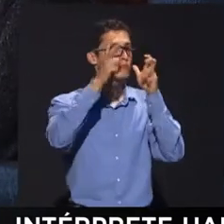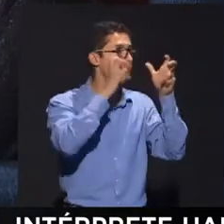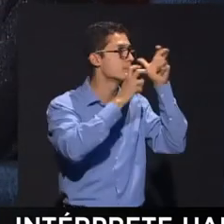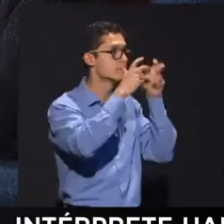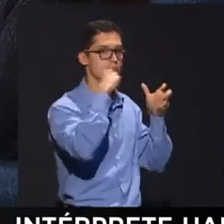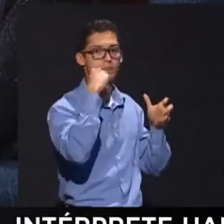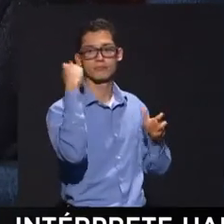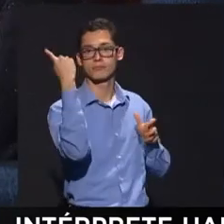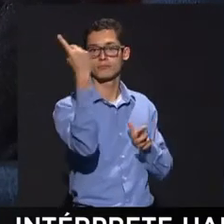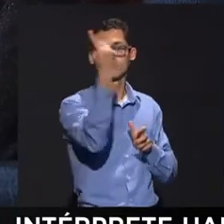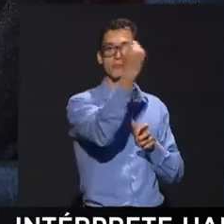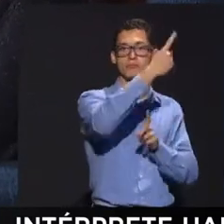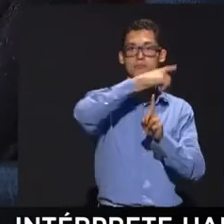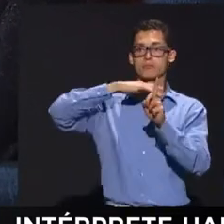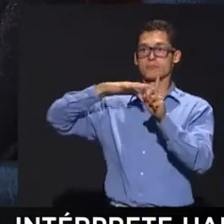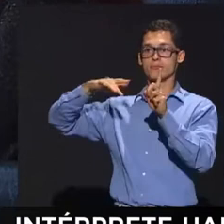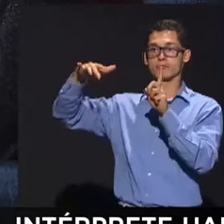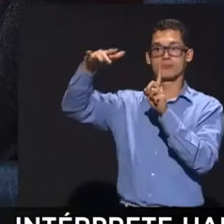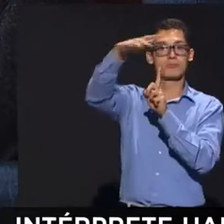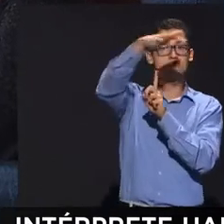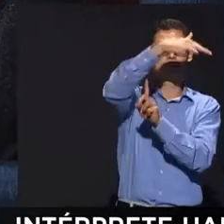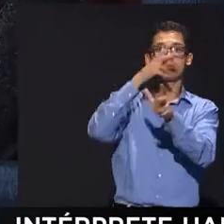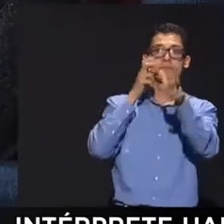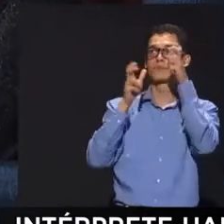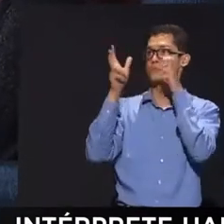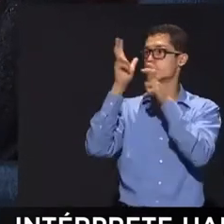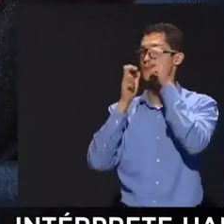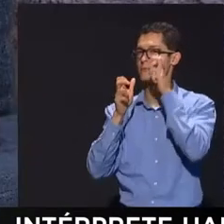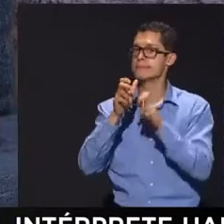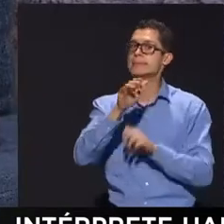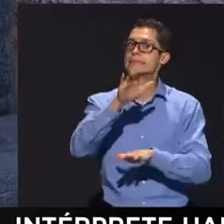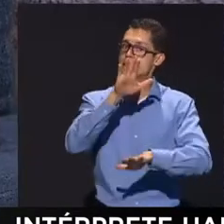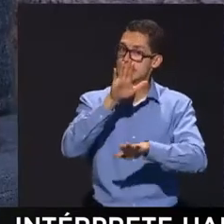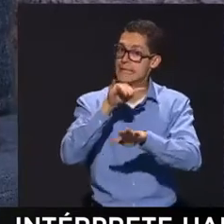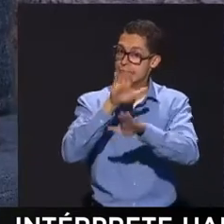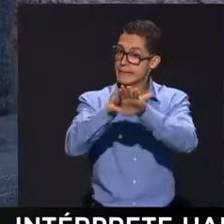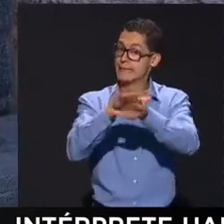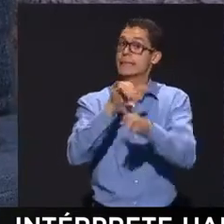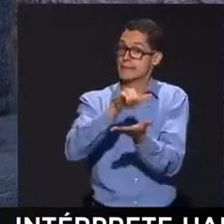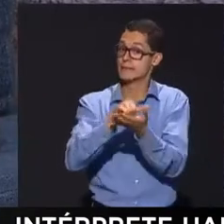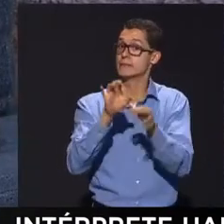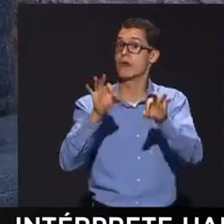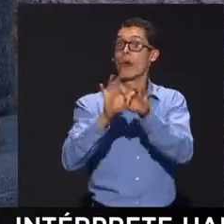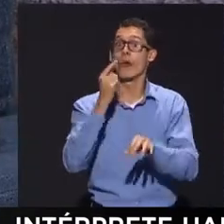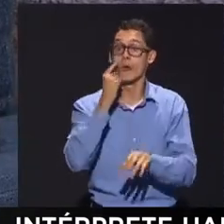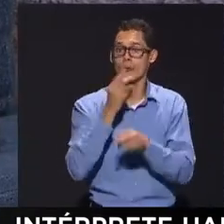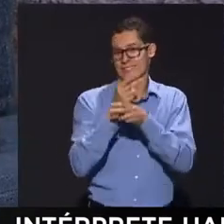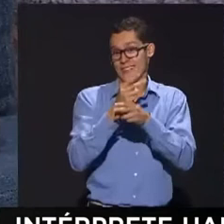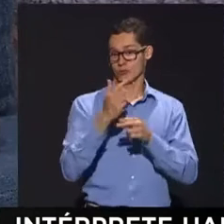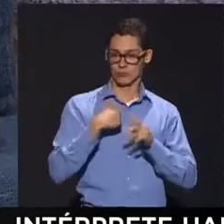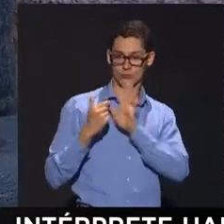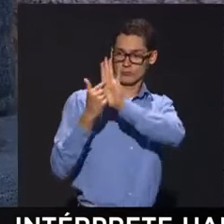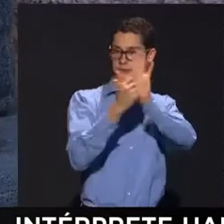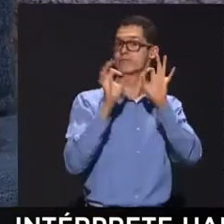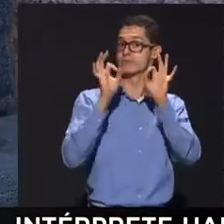tenemos. Entonces, ahí es donde nosotros tenemos que estar muy pendientes, porque cada cosa que hagamos, cada cosa es una oportunidad de aprendizaje,